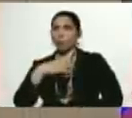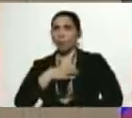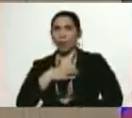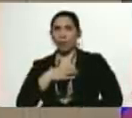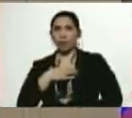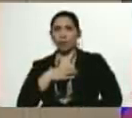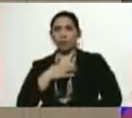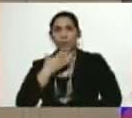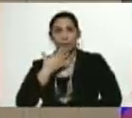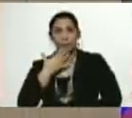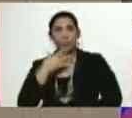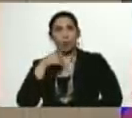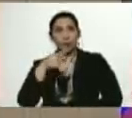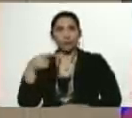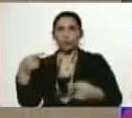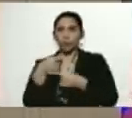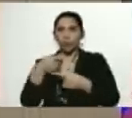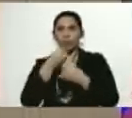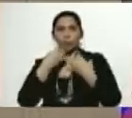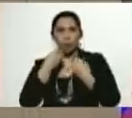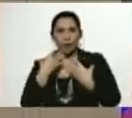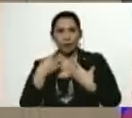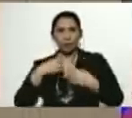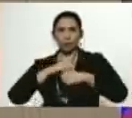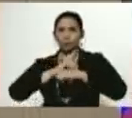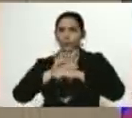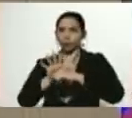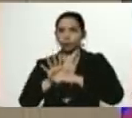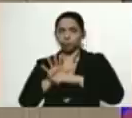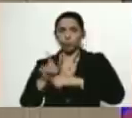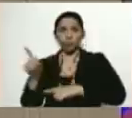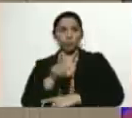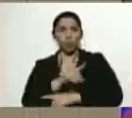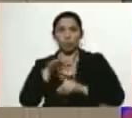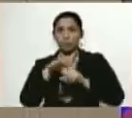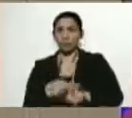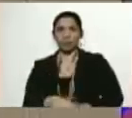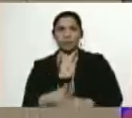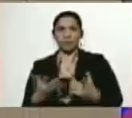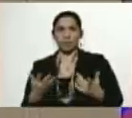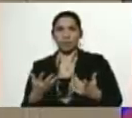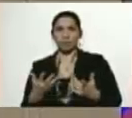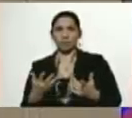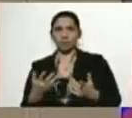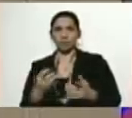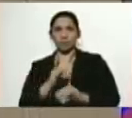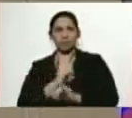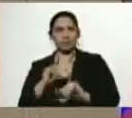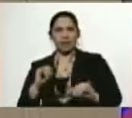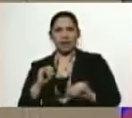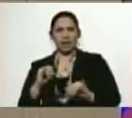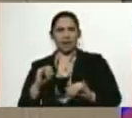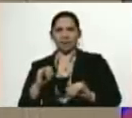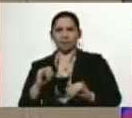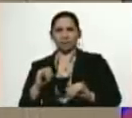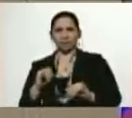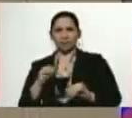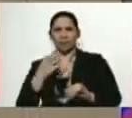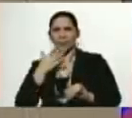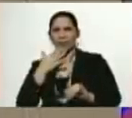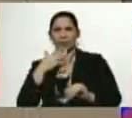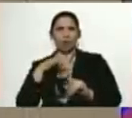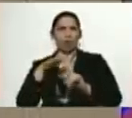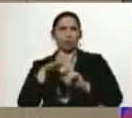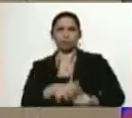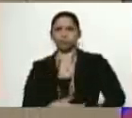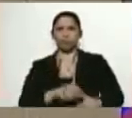pueblo de Venezuela. El COVID-19 no discrimina. Ya bájense de esa nube, que es que el